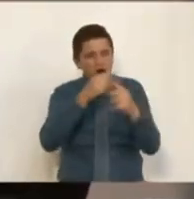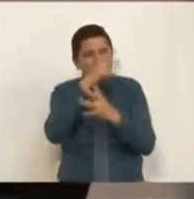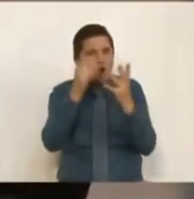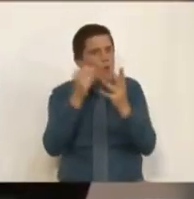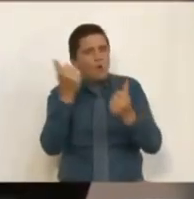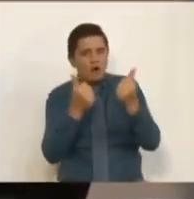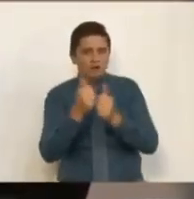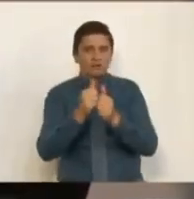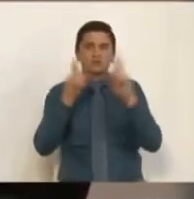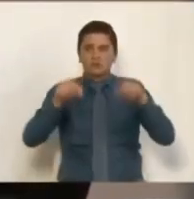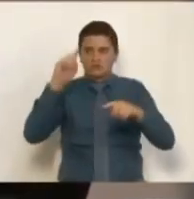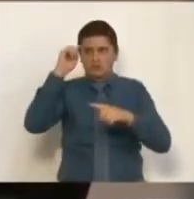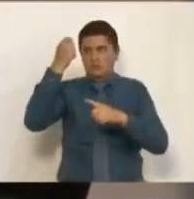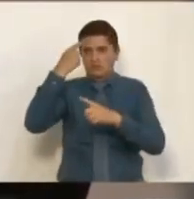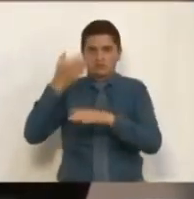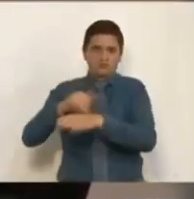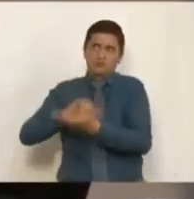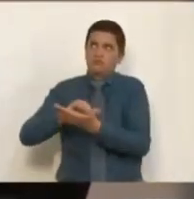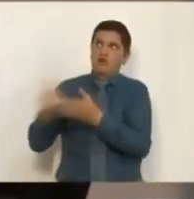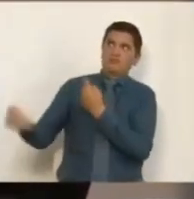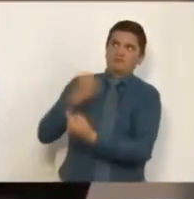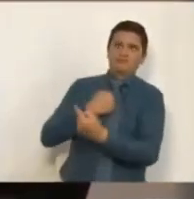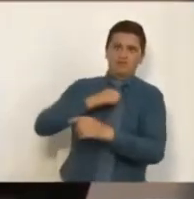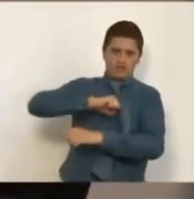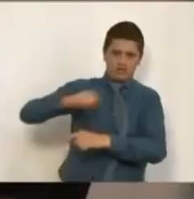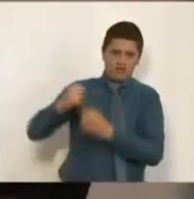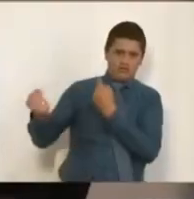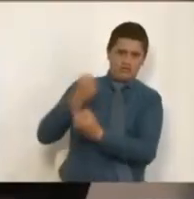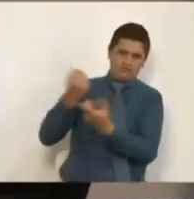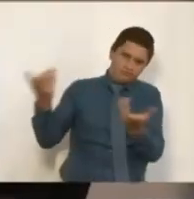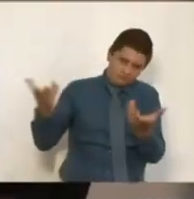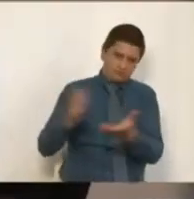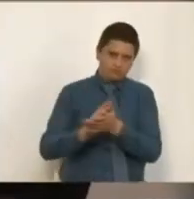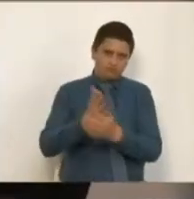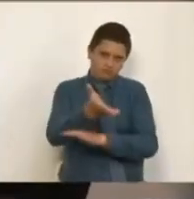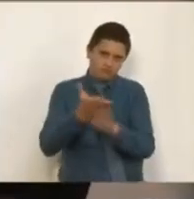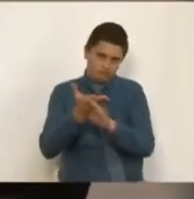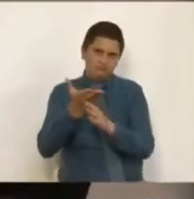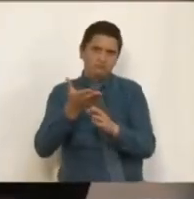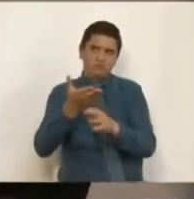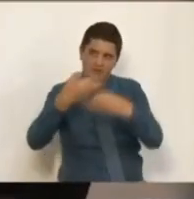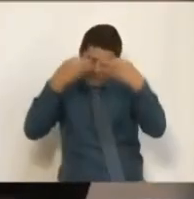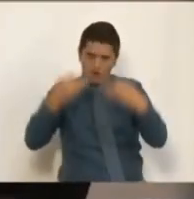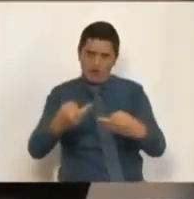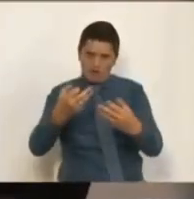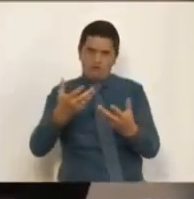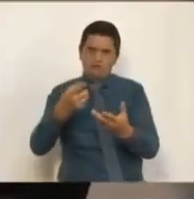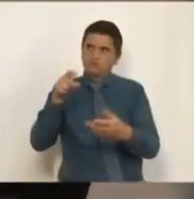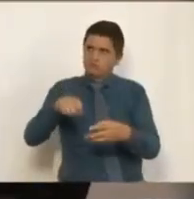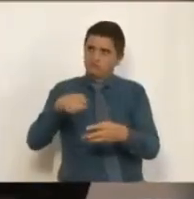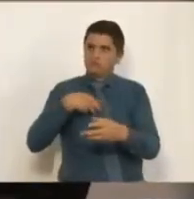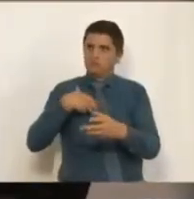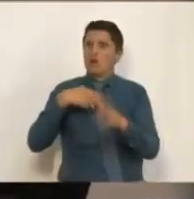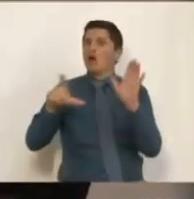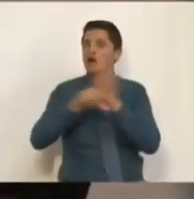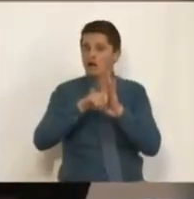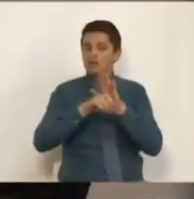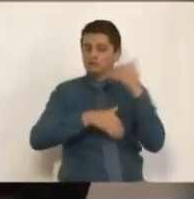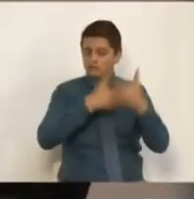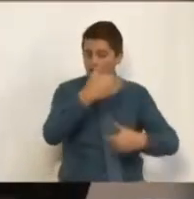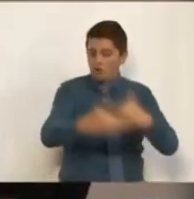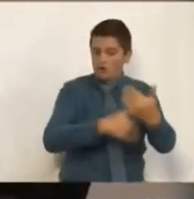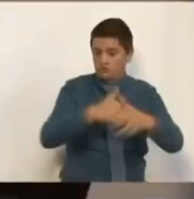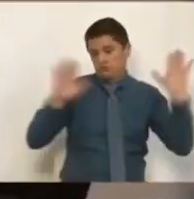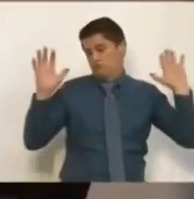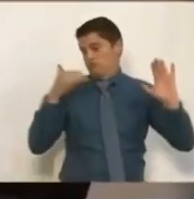al gobierno nos llegan ese derecho. Entonces, como una constancia y como un reclamo formal, pues vamos a emprender las acciones legales